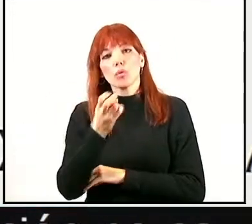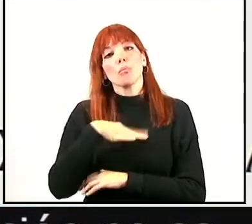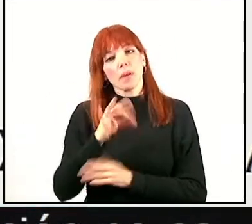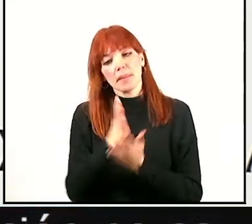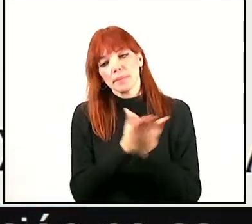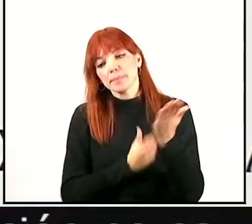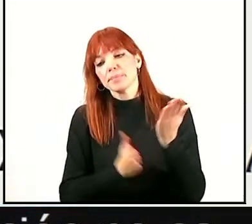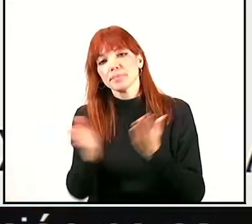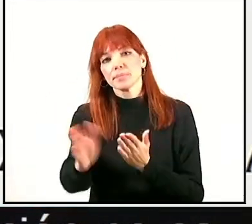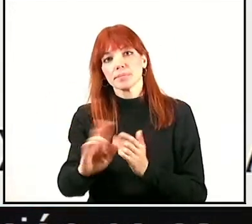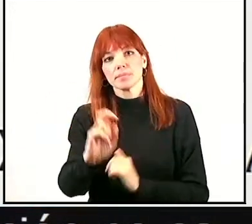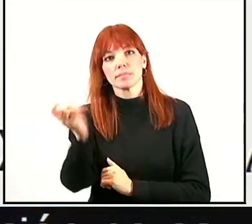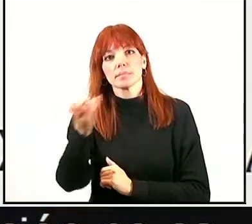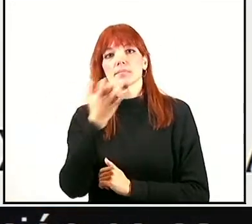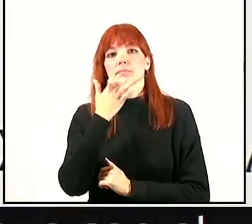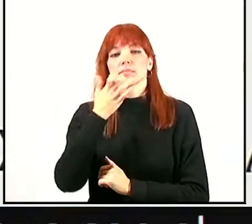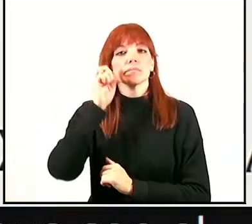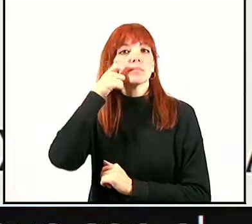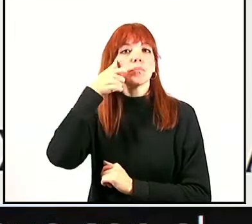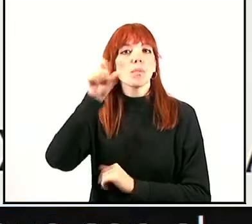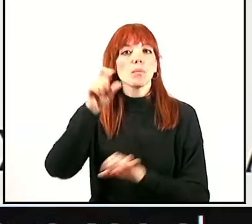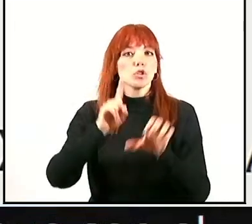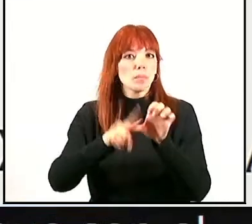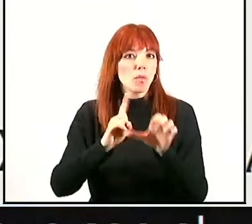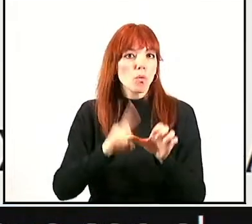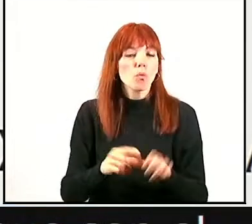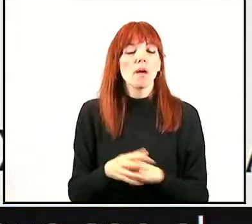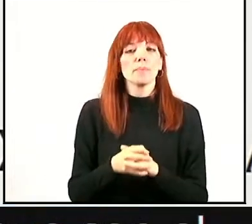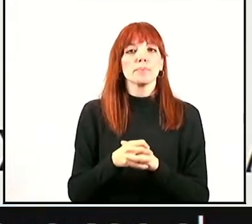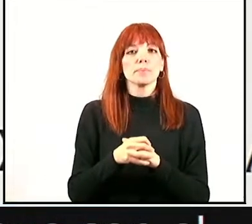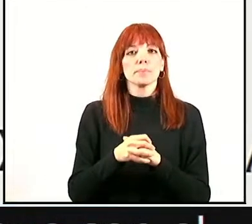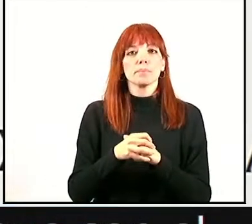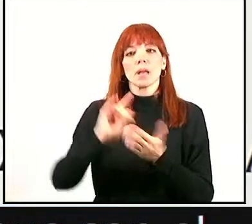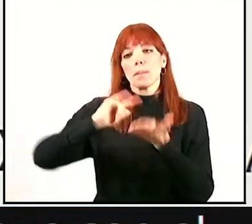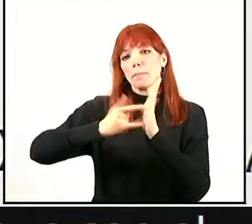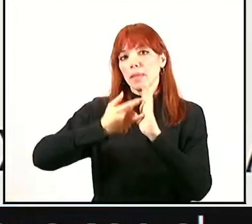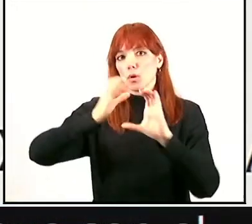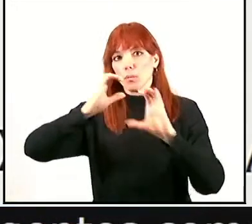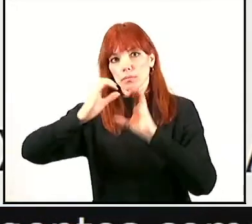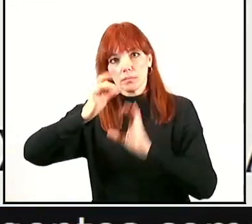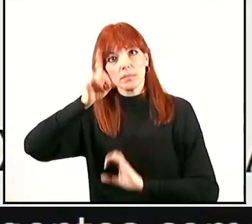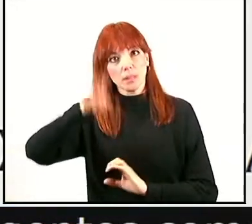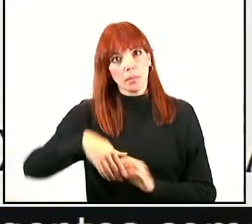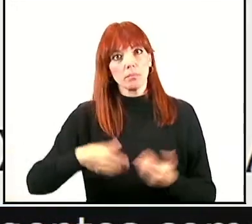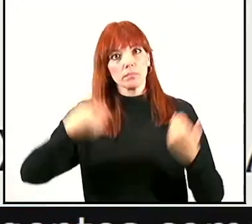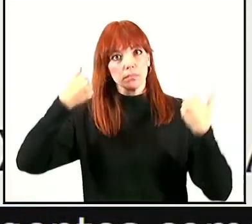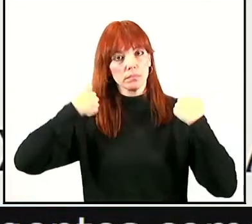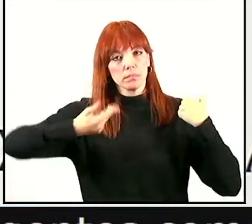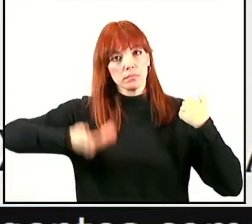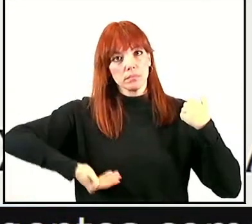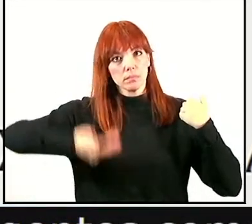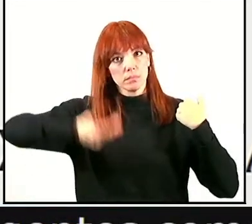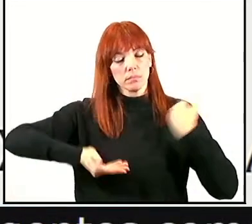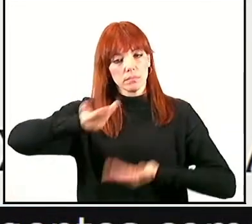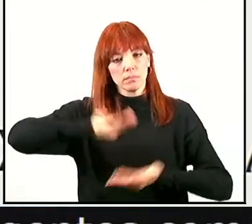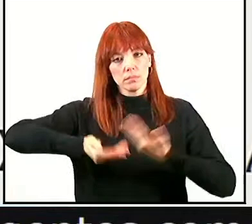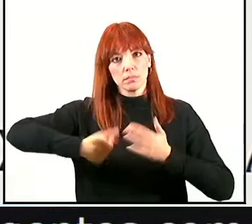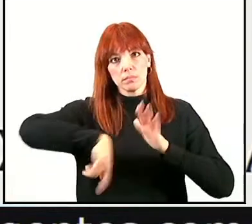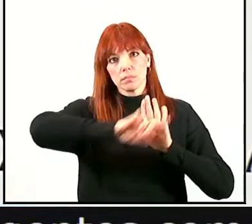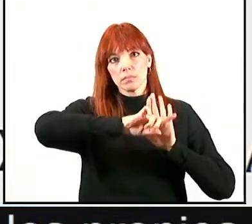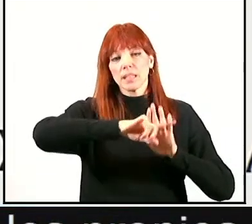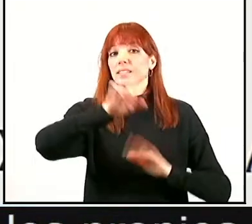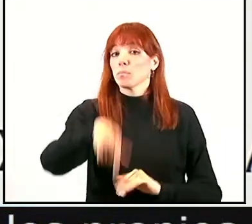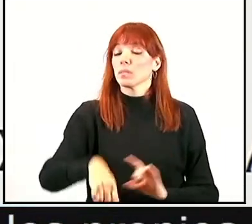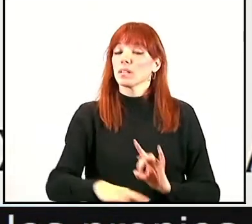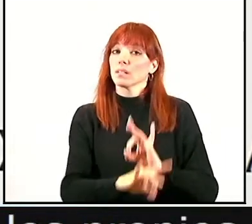ser los municipios de Extremadura, los propios medios de comunicación, que también se nombran como agentes cooperantes en esta ley, y,